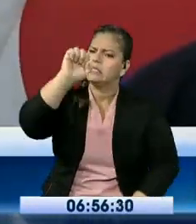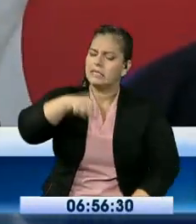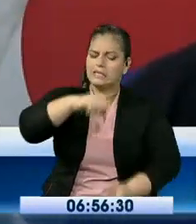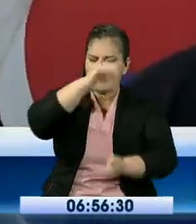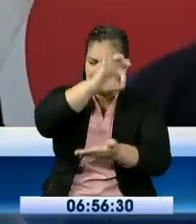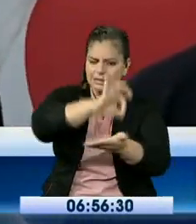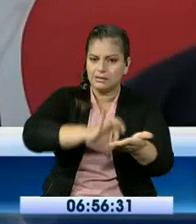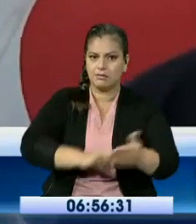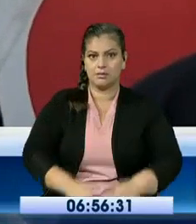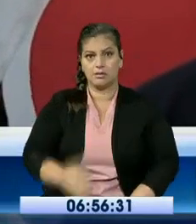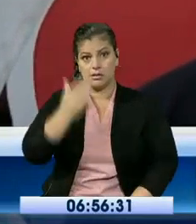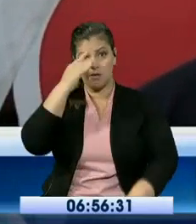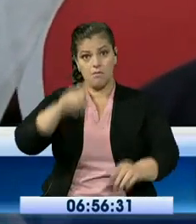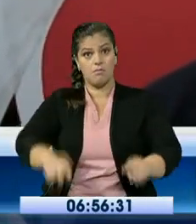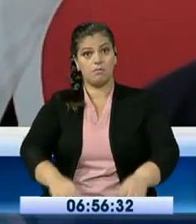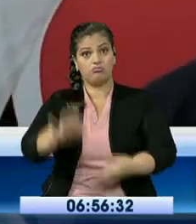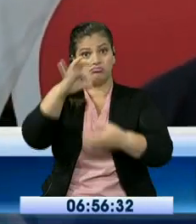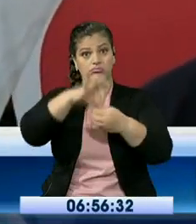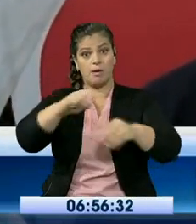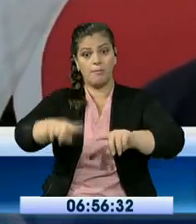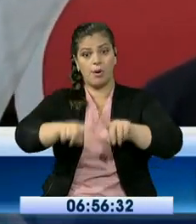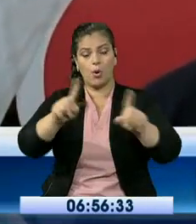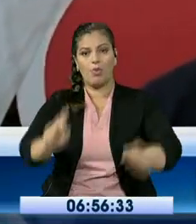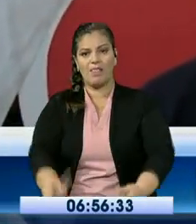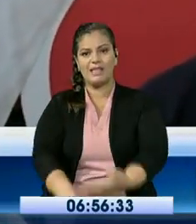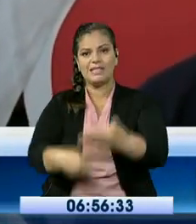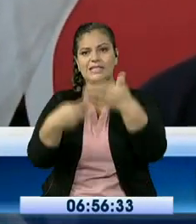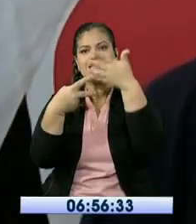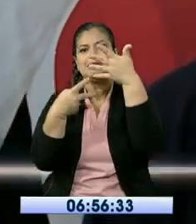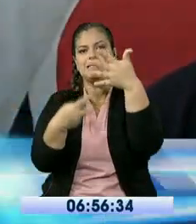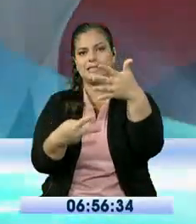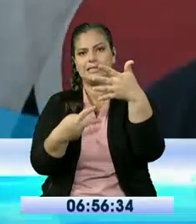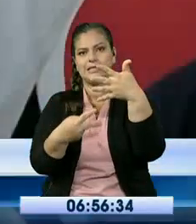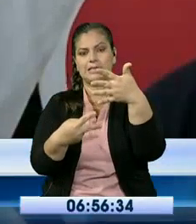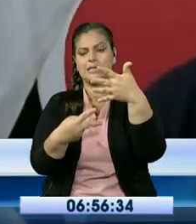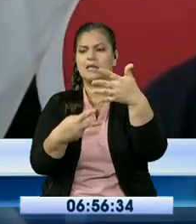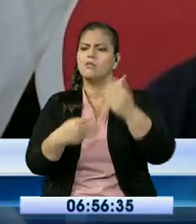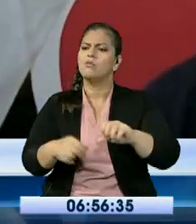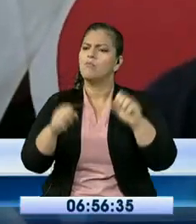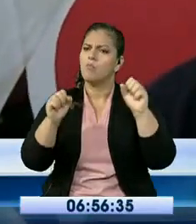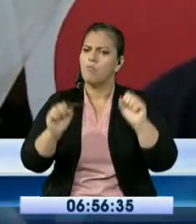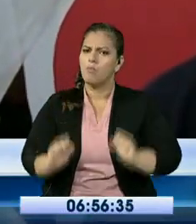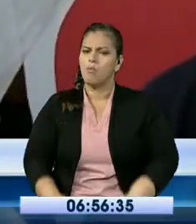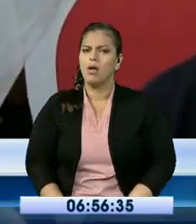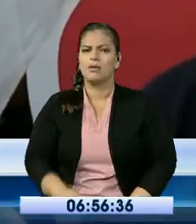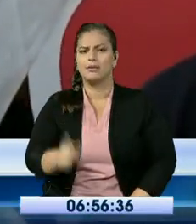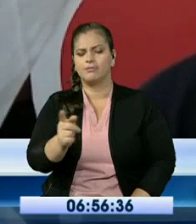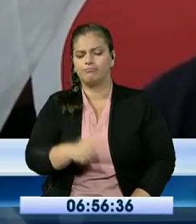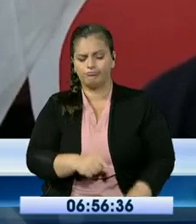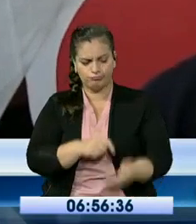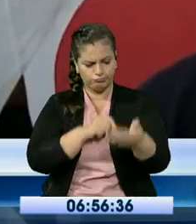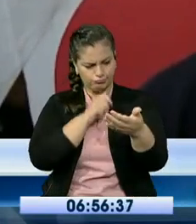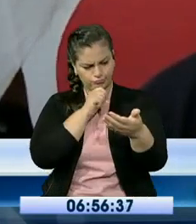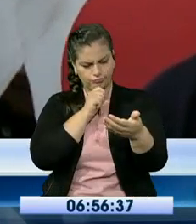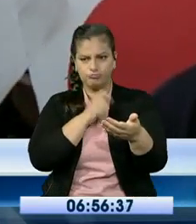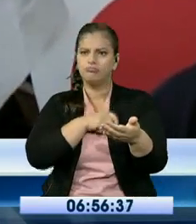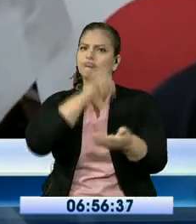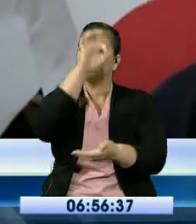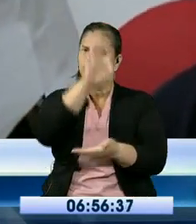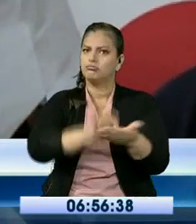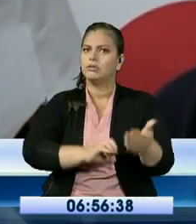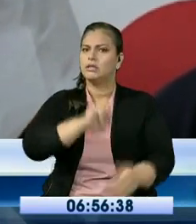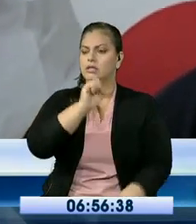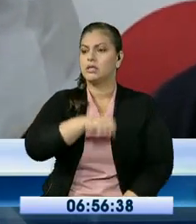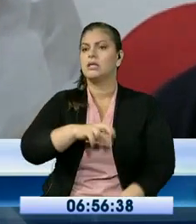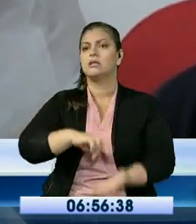7 preguntas claves en las cuales creemos que es el inicio para recuperar la libertad, la democracia, para defender